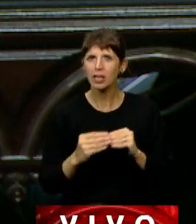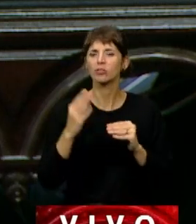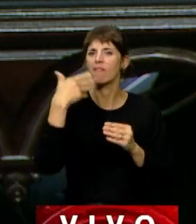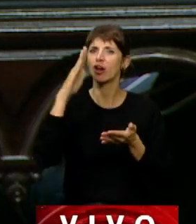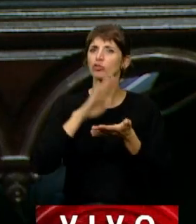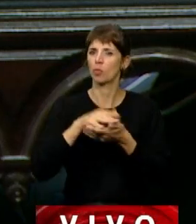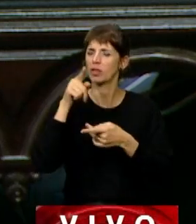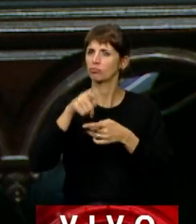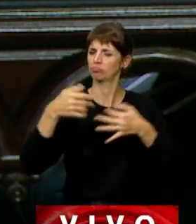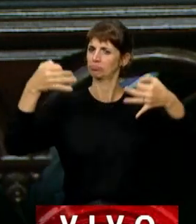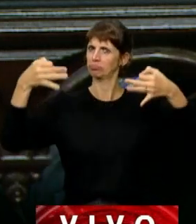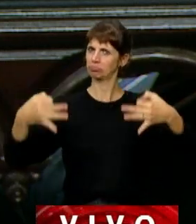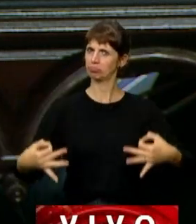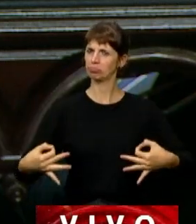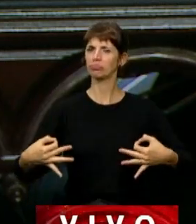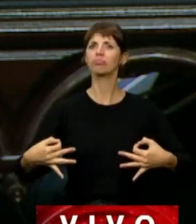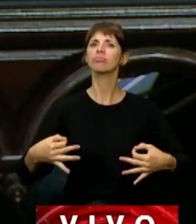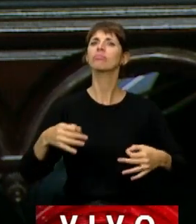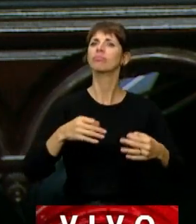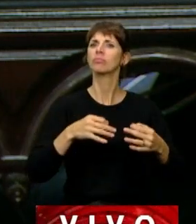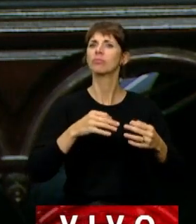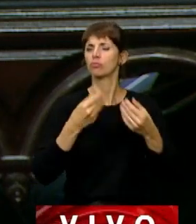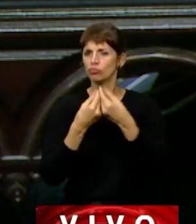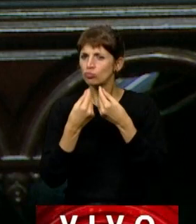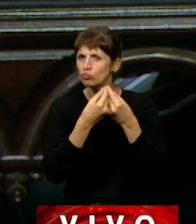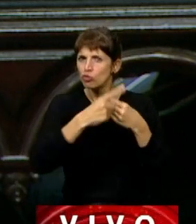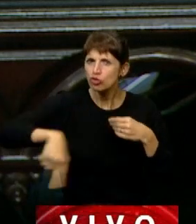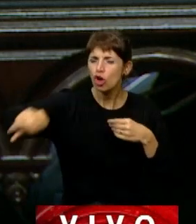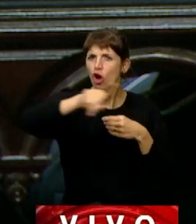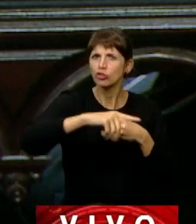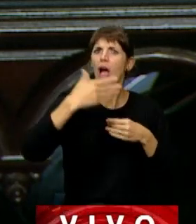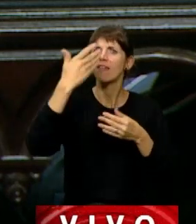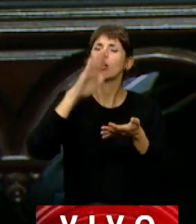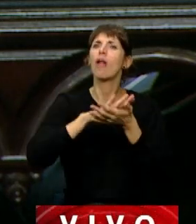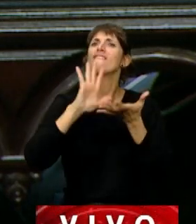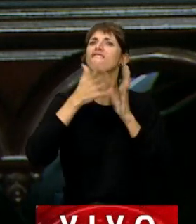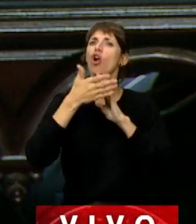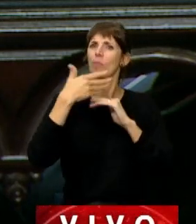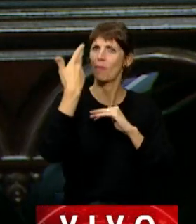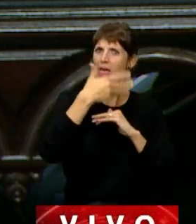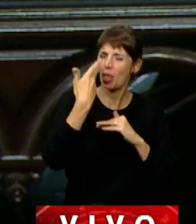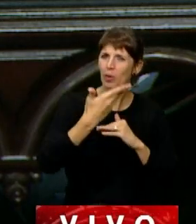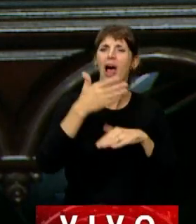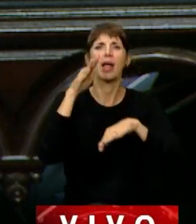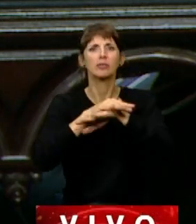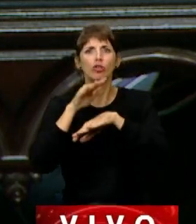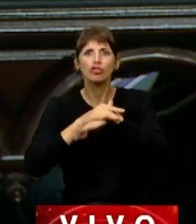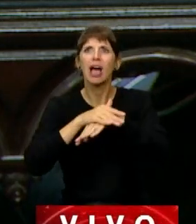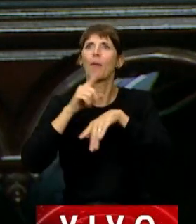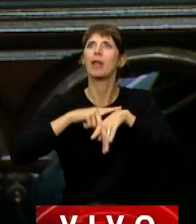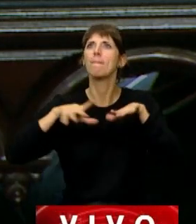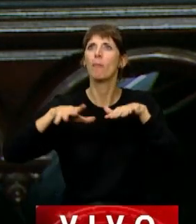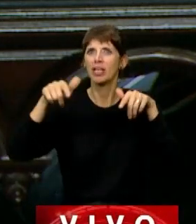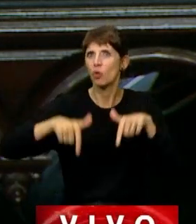sobriedad, muchos destacaron el tono vinculado a la responsabilidad del momento, ¿no? Al contexto que está viviendo la